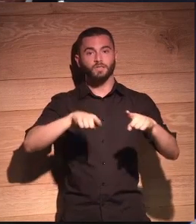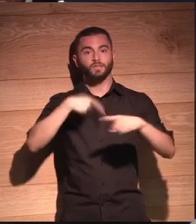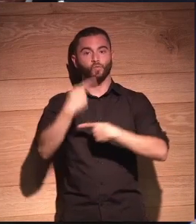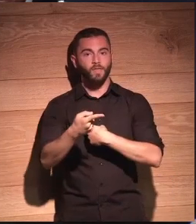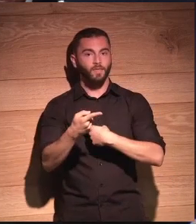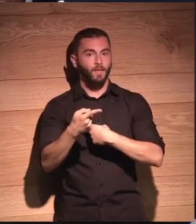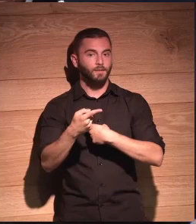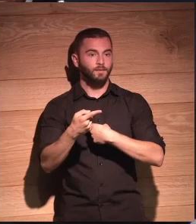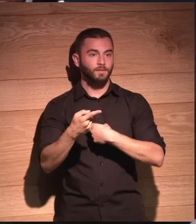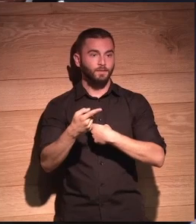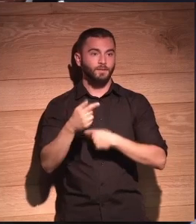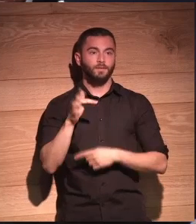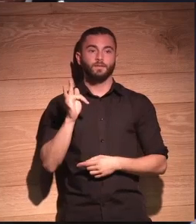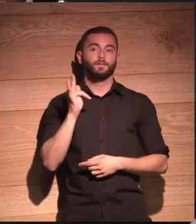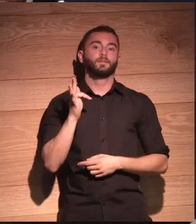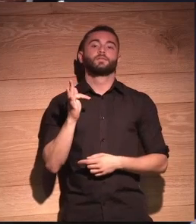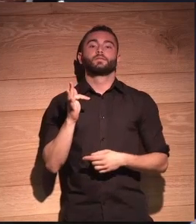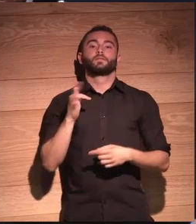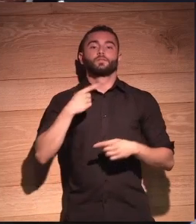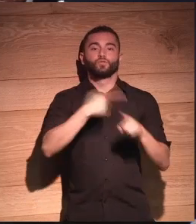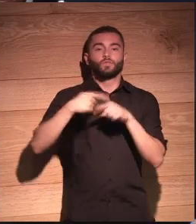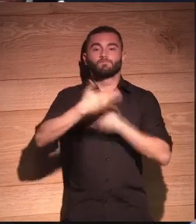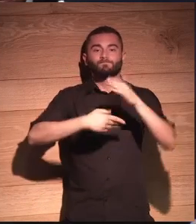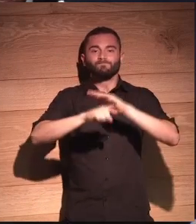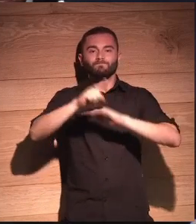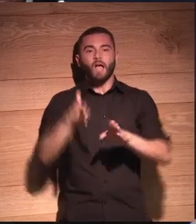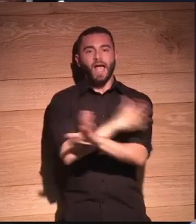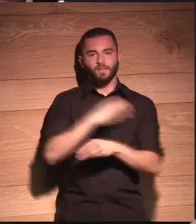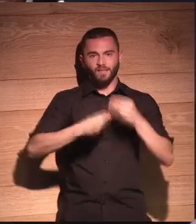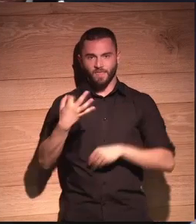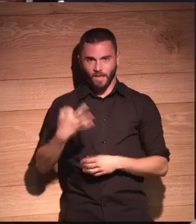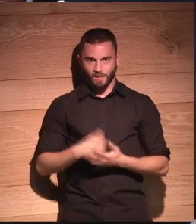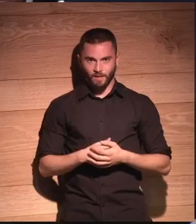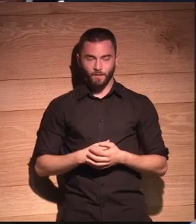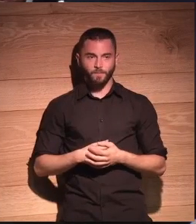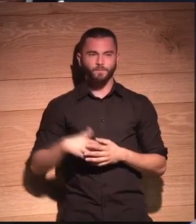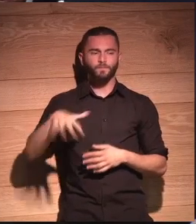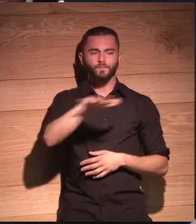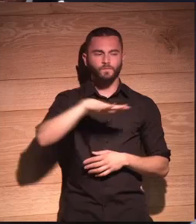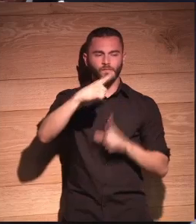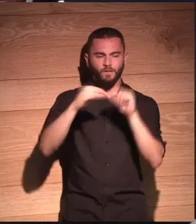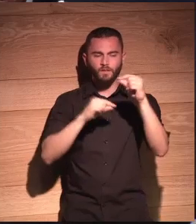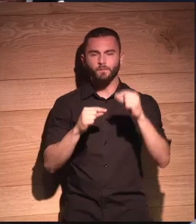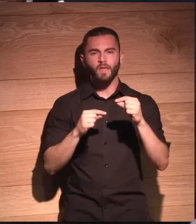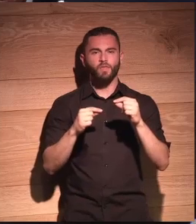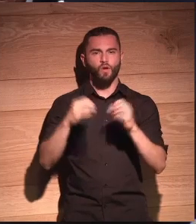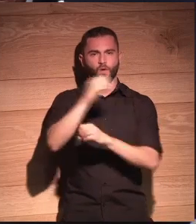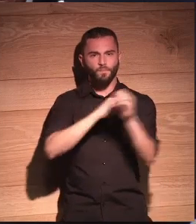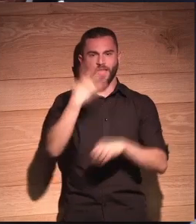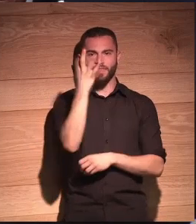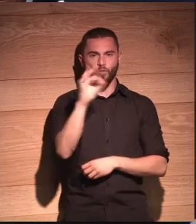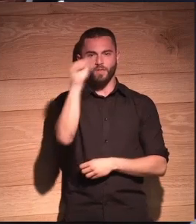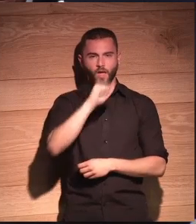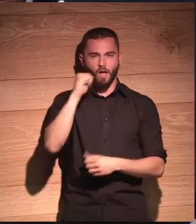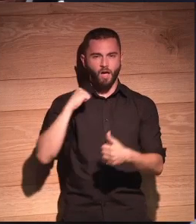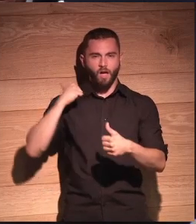todo las importantes desarrollos previos que hay que hacer, ¿no? La historia del espacio, pensemos que hemos tardado 50 años en